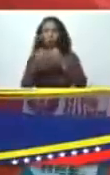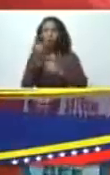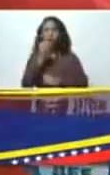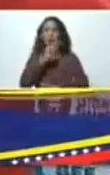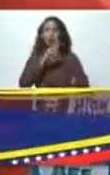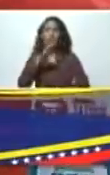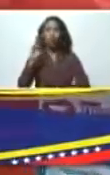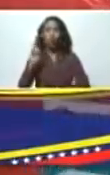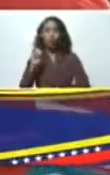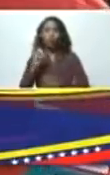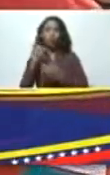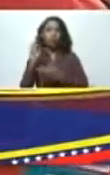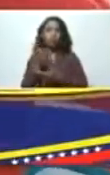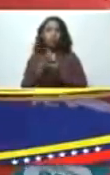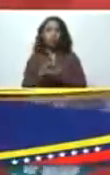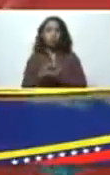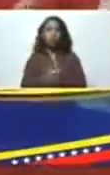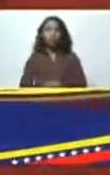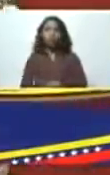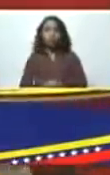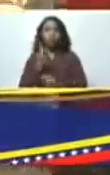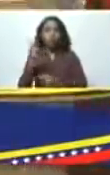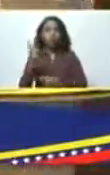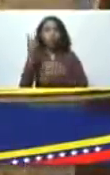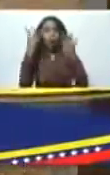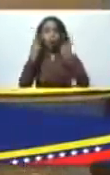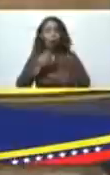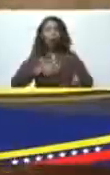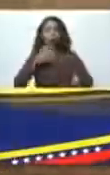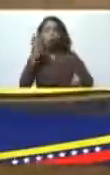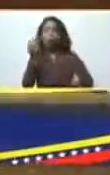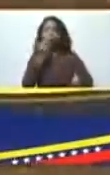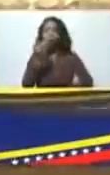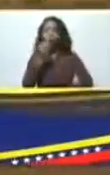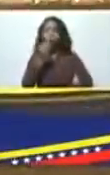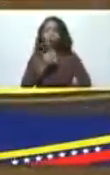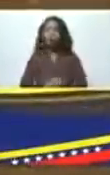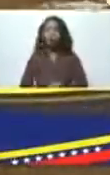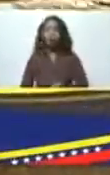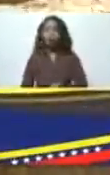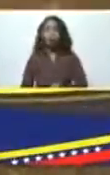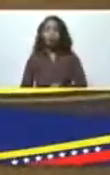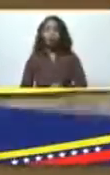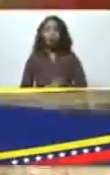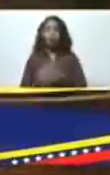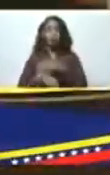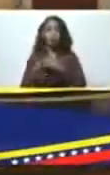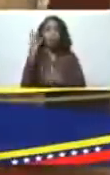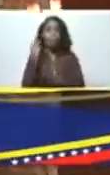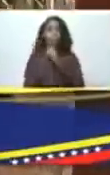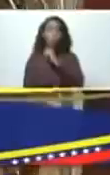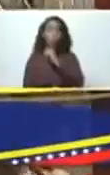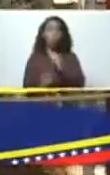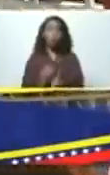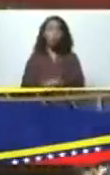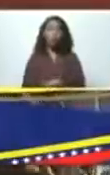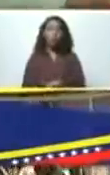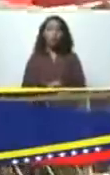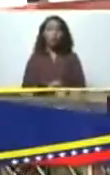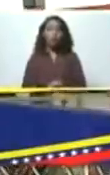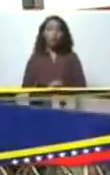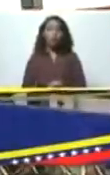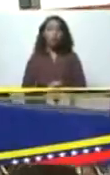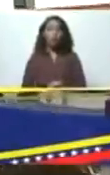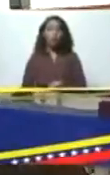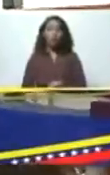la idea es generar condiciones de una ganadería que pueda consumir las pasturas, los pastizados. Se salió. Se escapó. Ya.